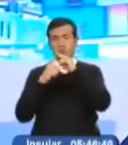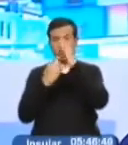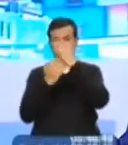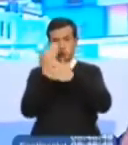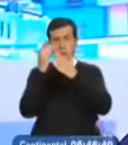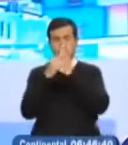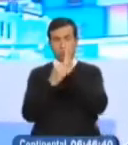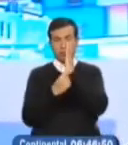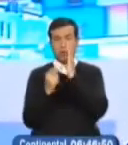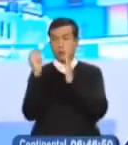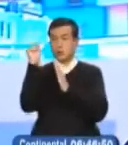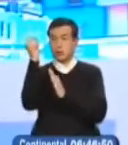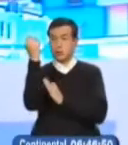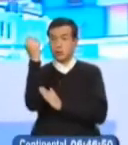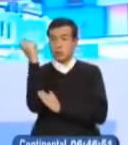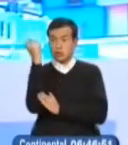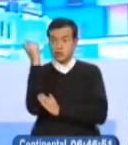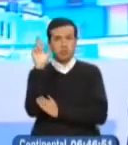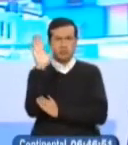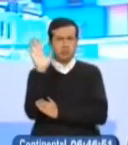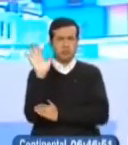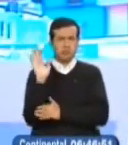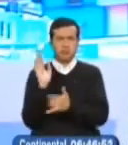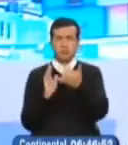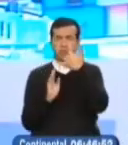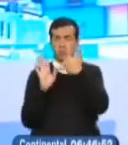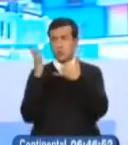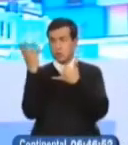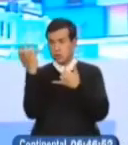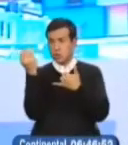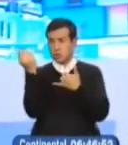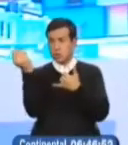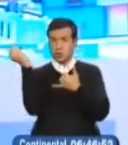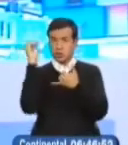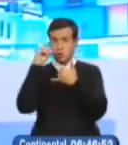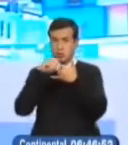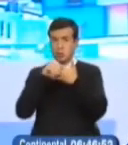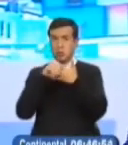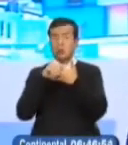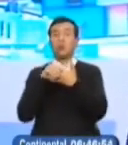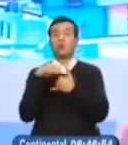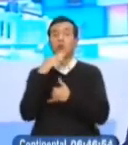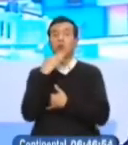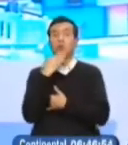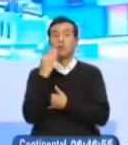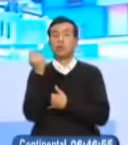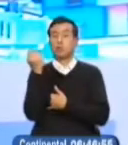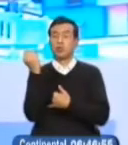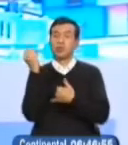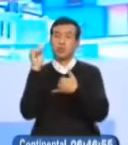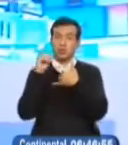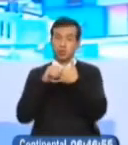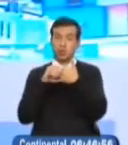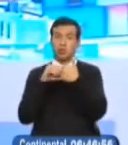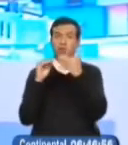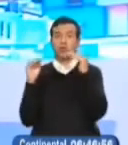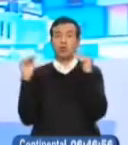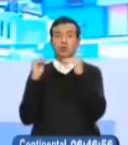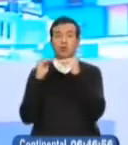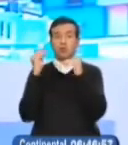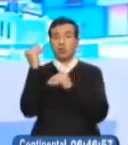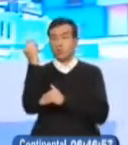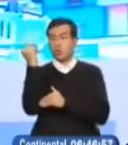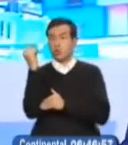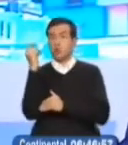quiere tener saldo en su cuenta electrónica, tiene que depositar el valor equivalente en